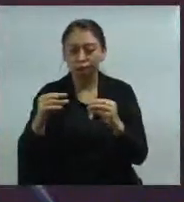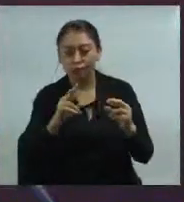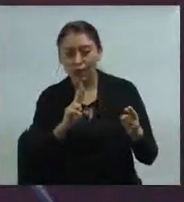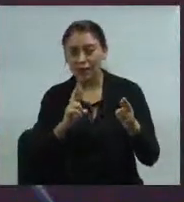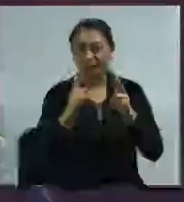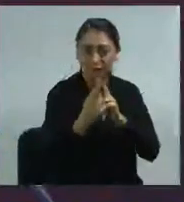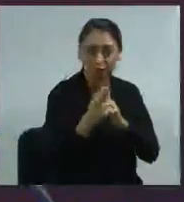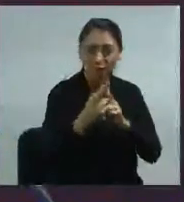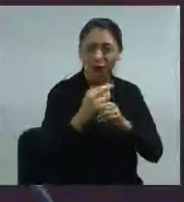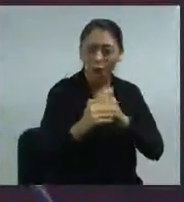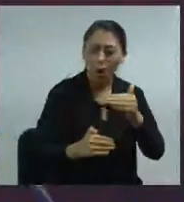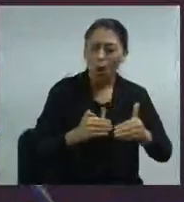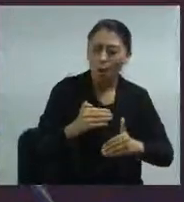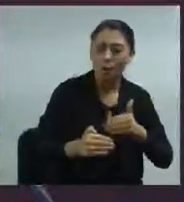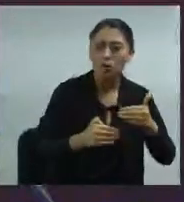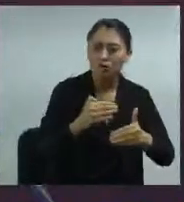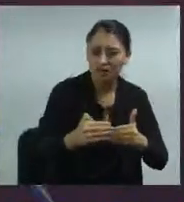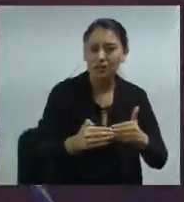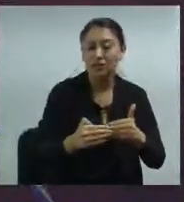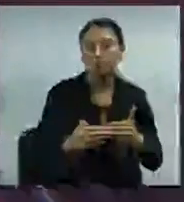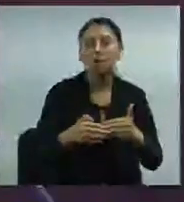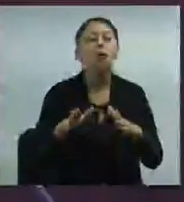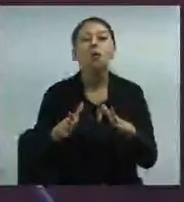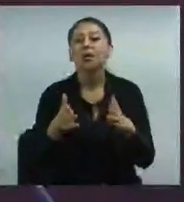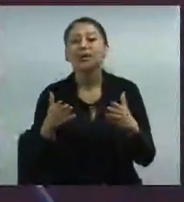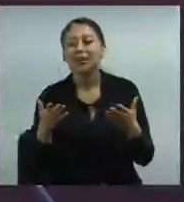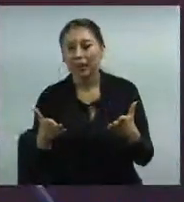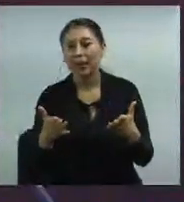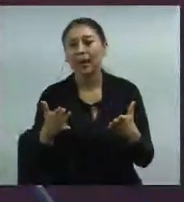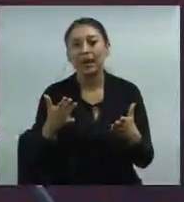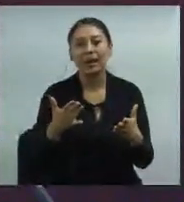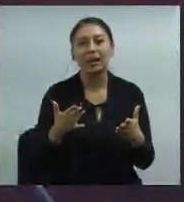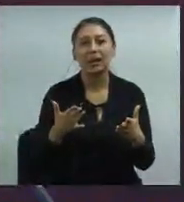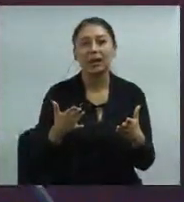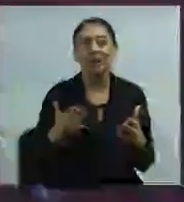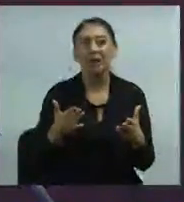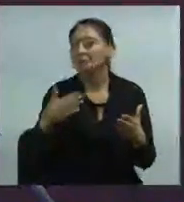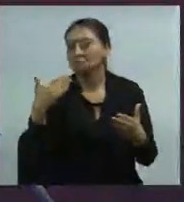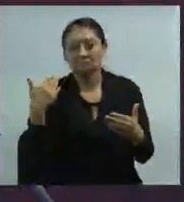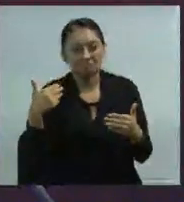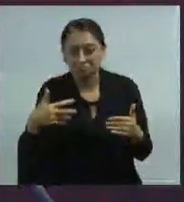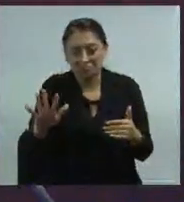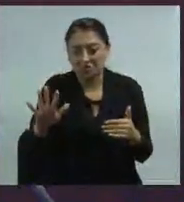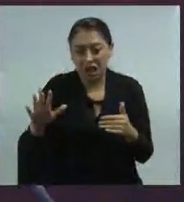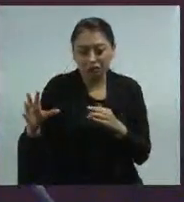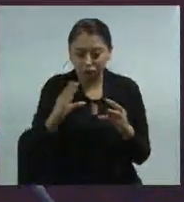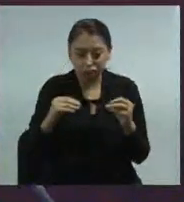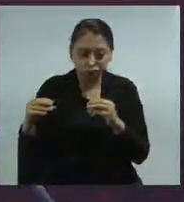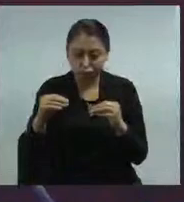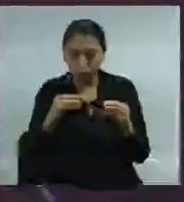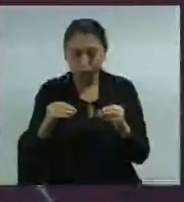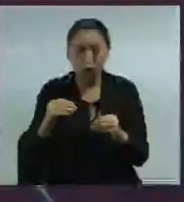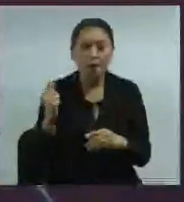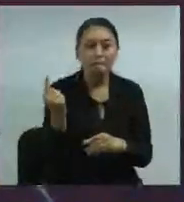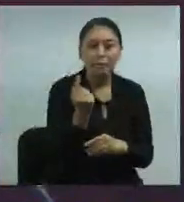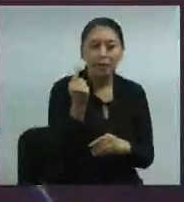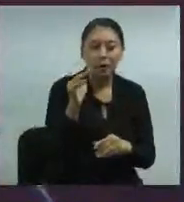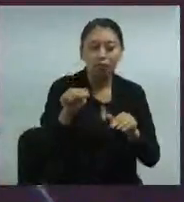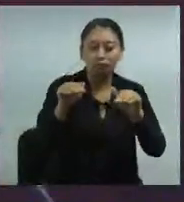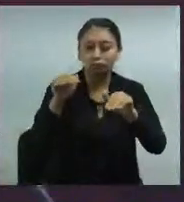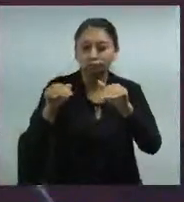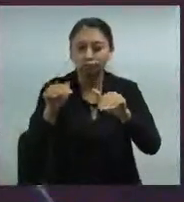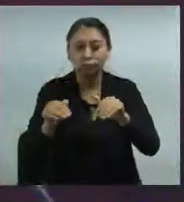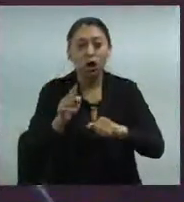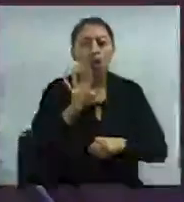a un proceso que incluso hay discusión si deberían de convocarse a las comisiones de